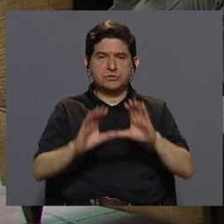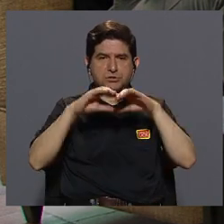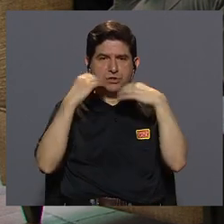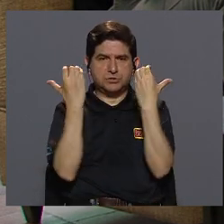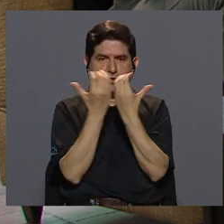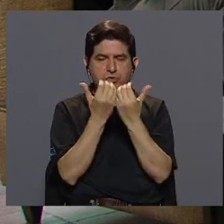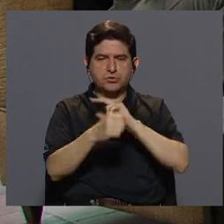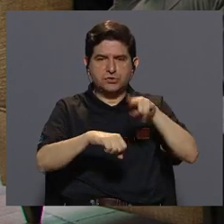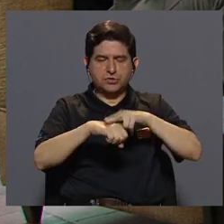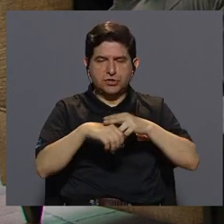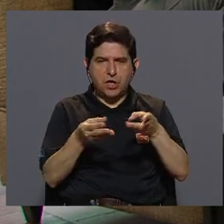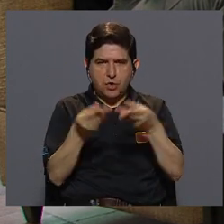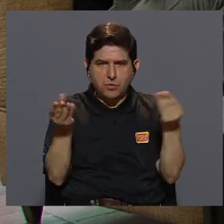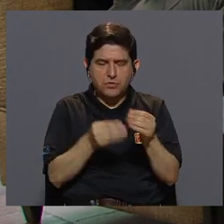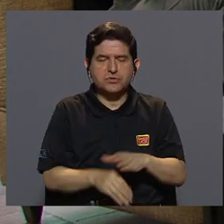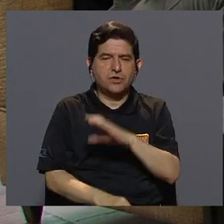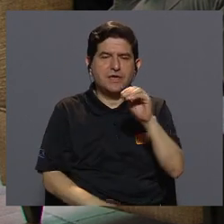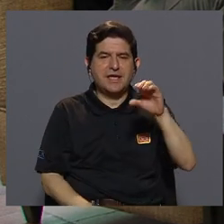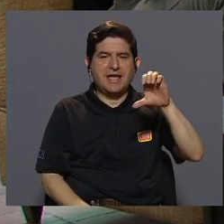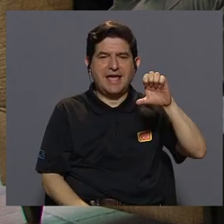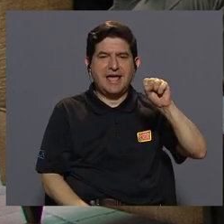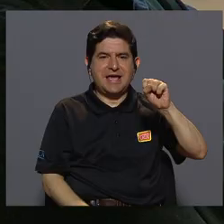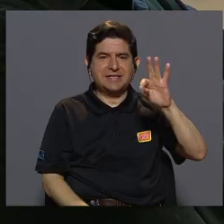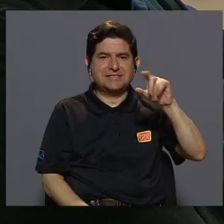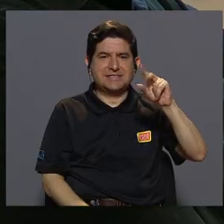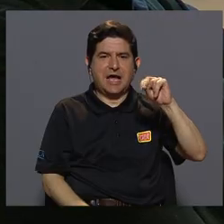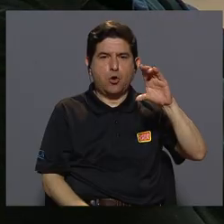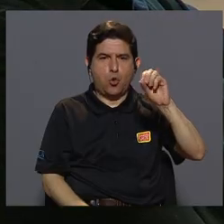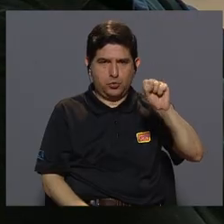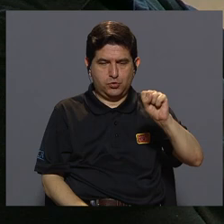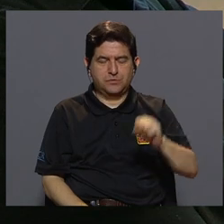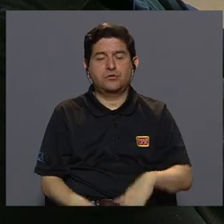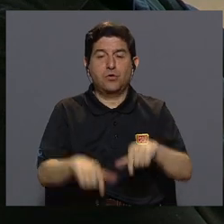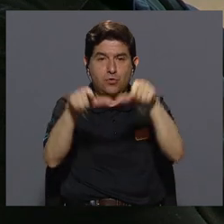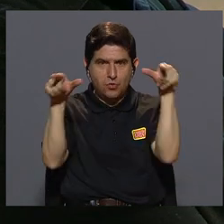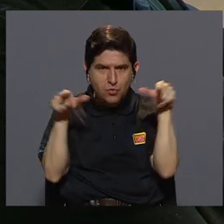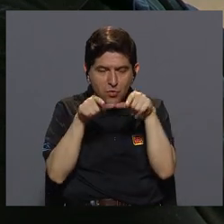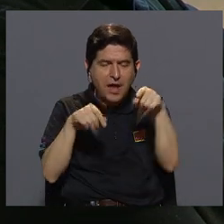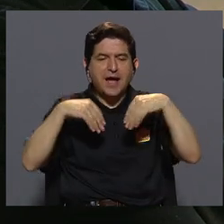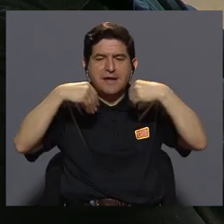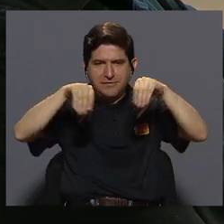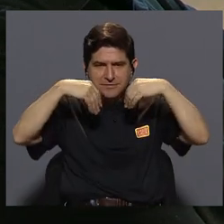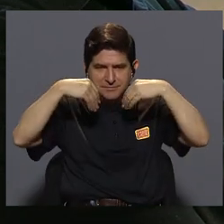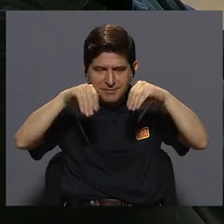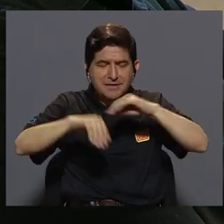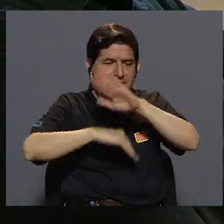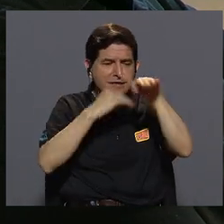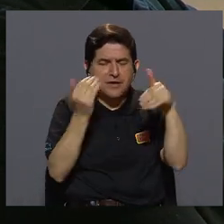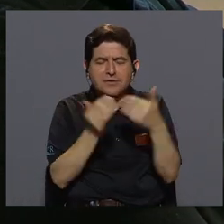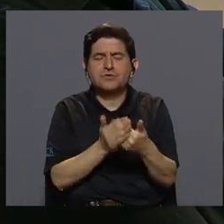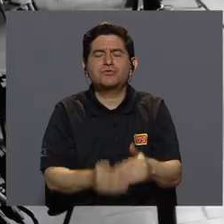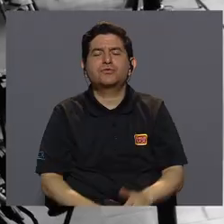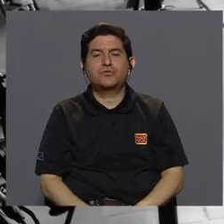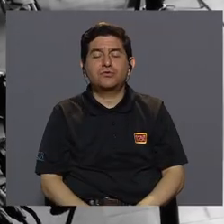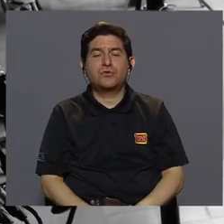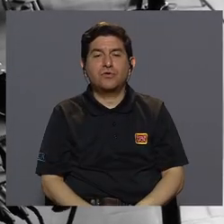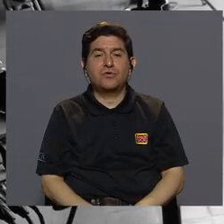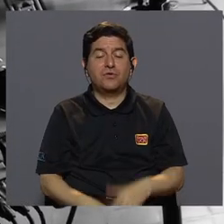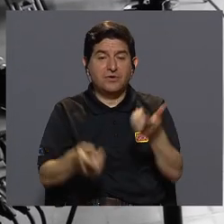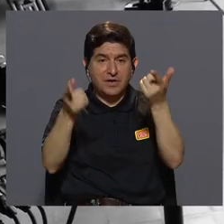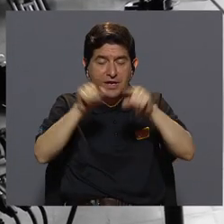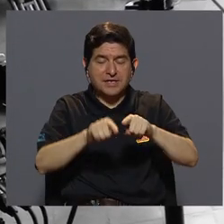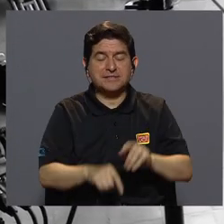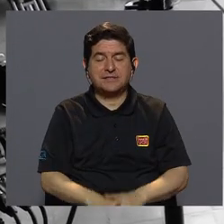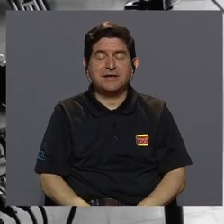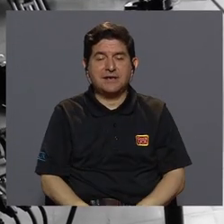Consejo de Producción y estaban los estancos. Uh-huh. Los estancos eran lugares donde se vendía todo lo que recibía